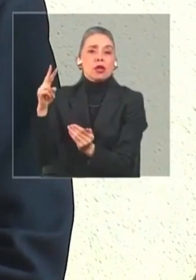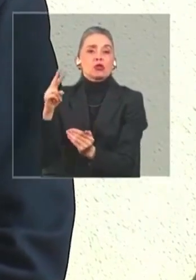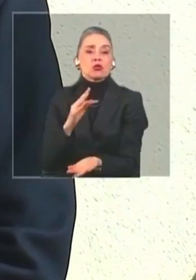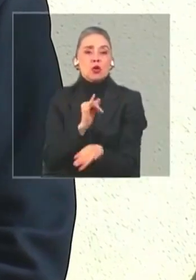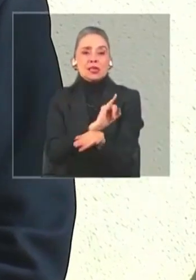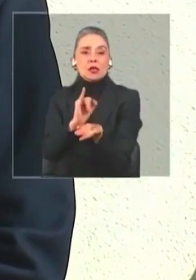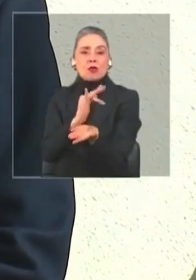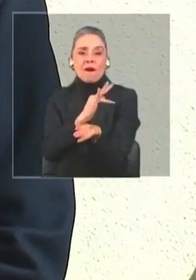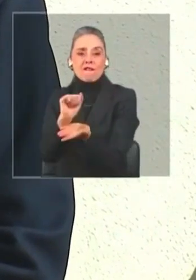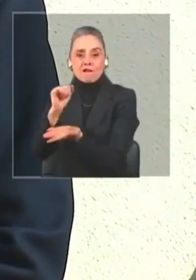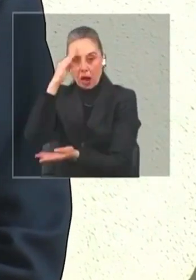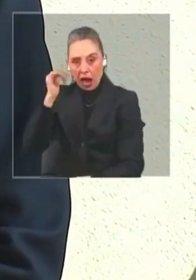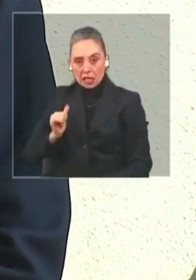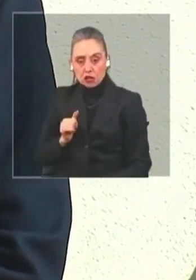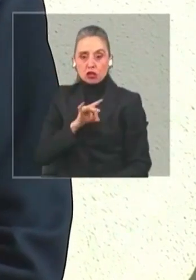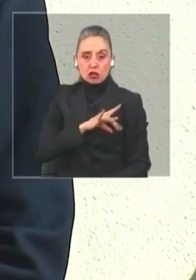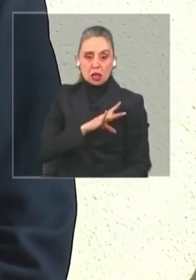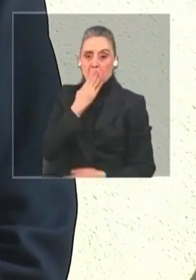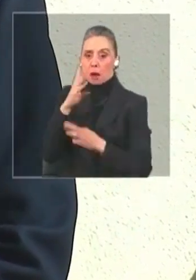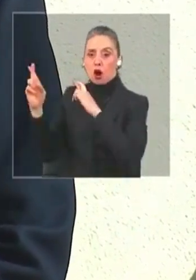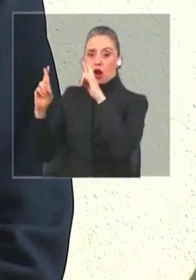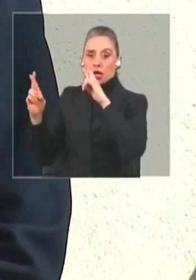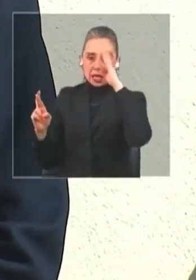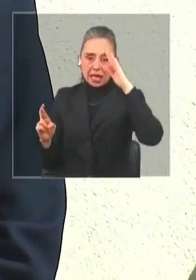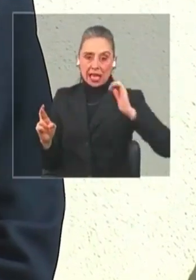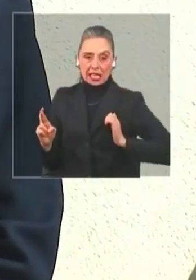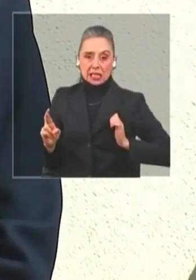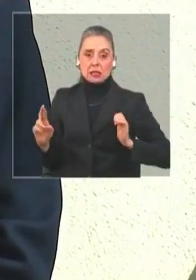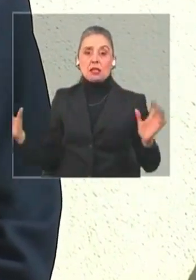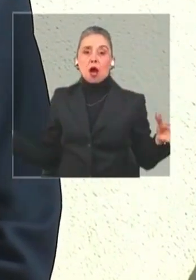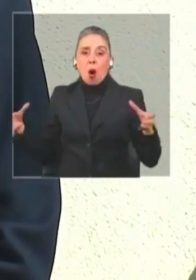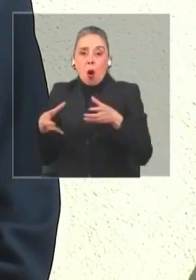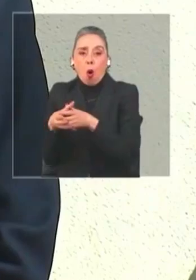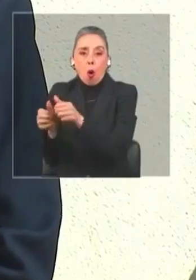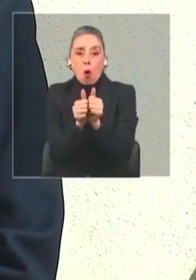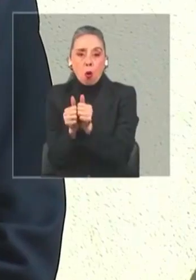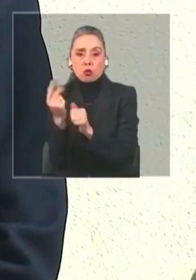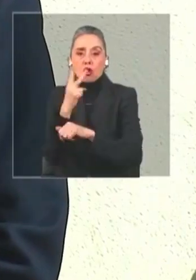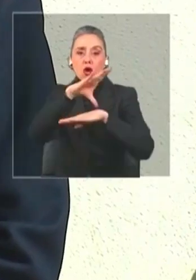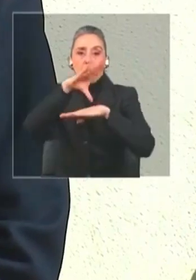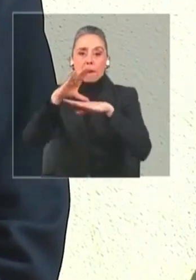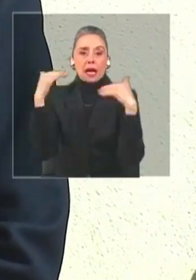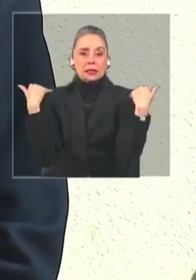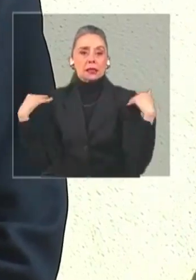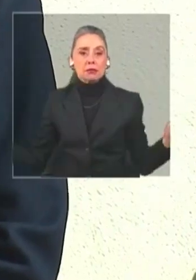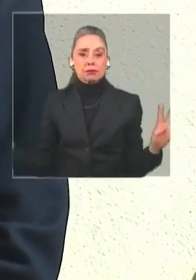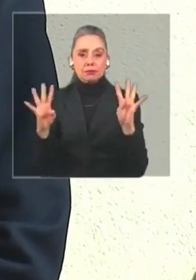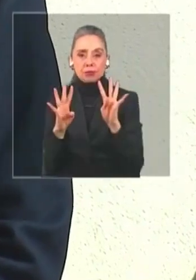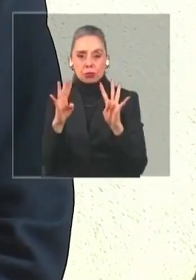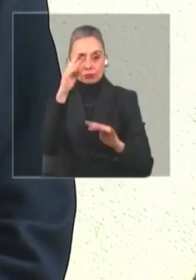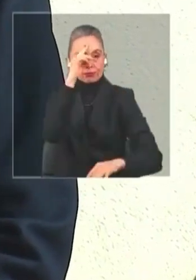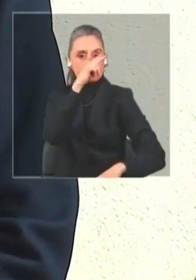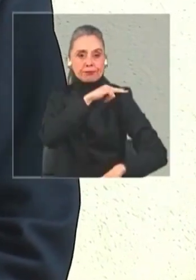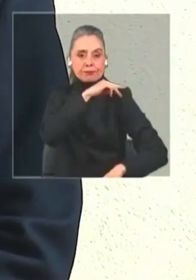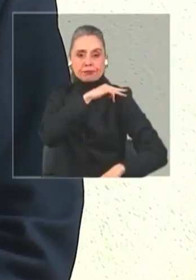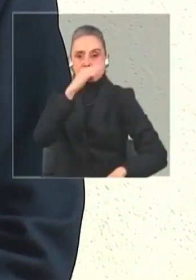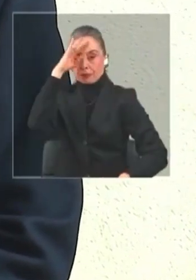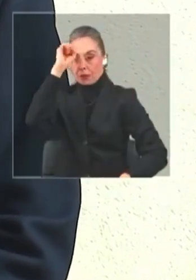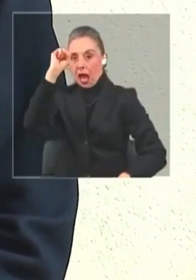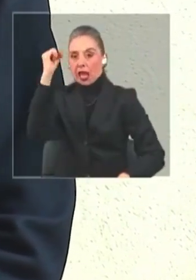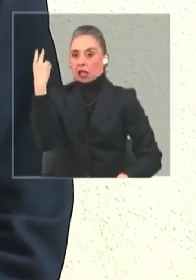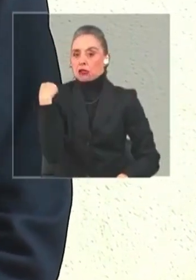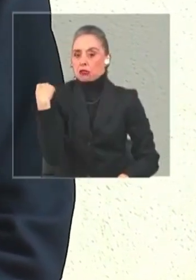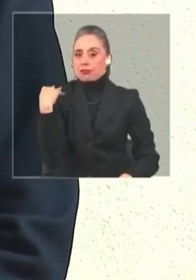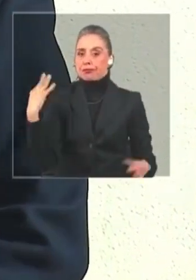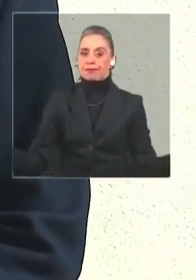ejército. Nosotros tenemos las mejores relaciones, en todos los ejercicios que hacemos son binacionales, participan oficiales de Argentina, así que